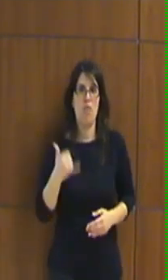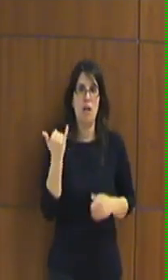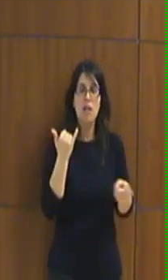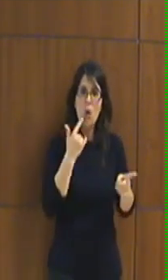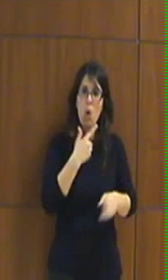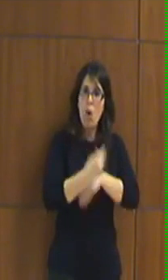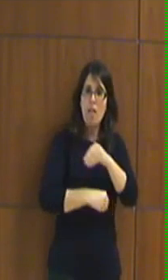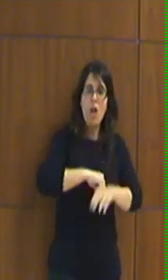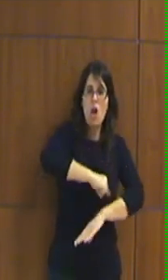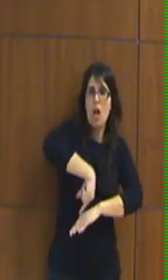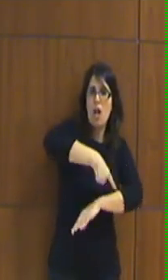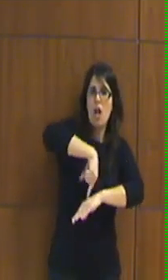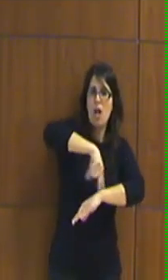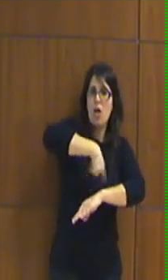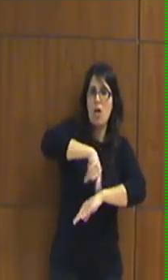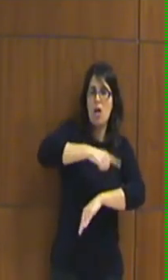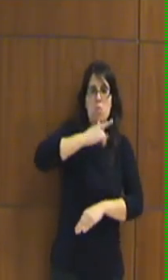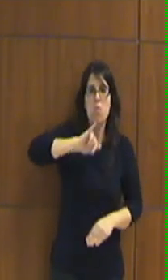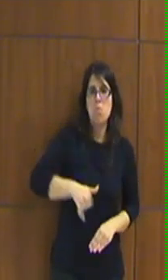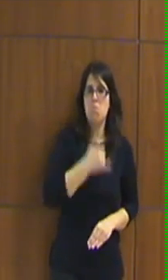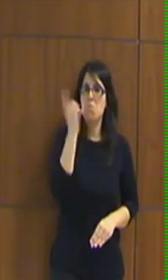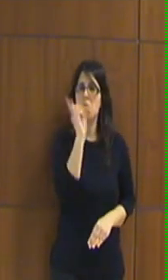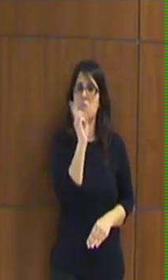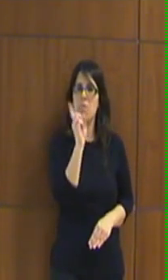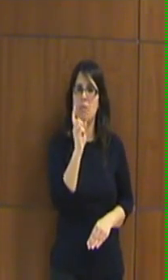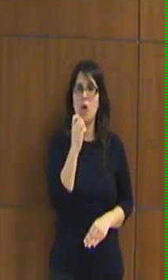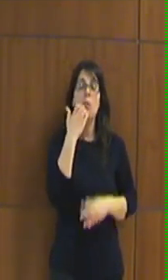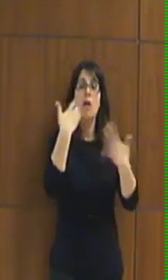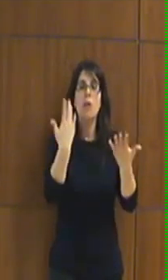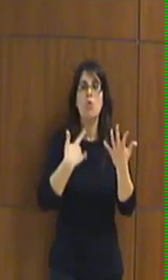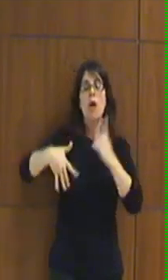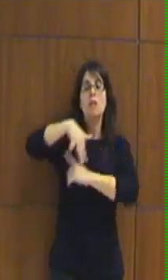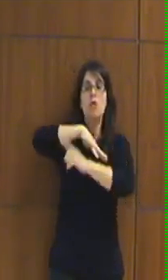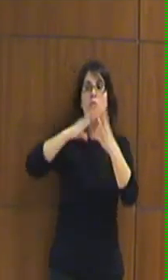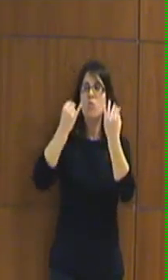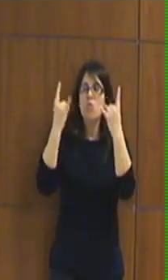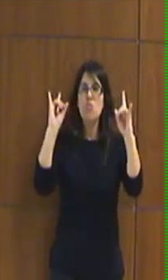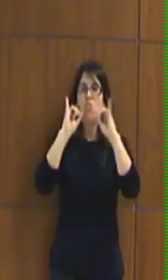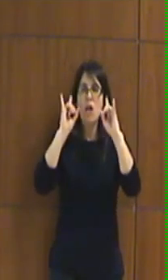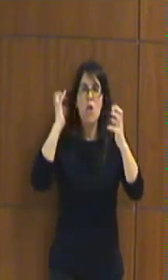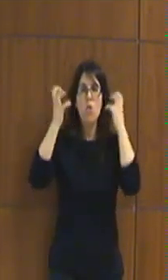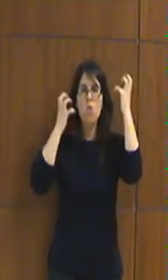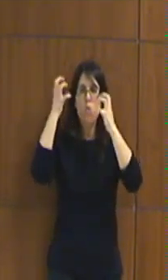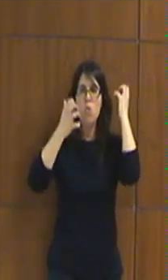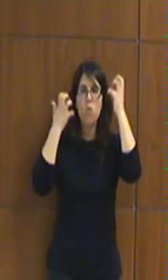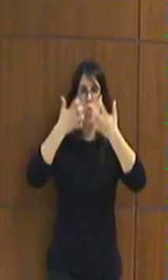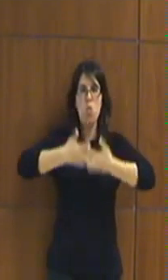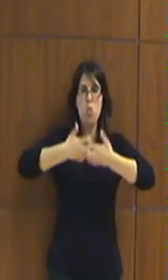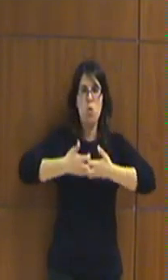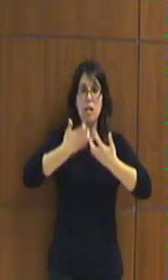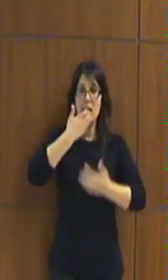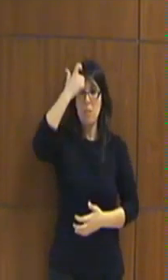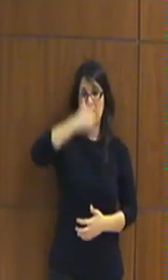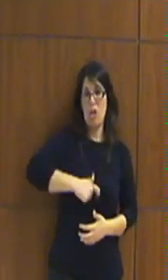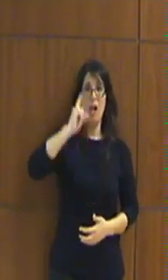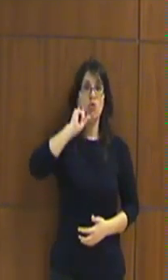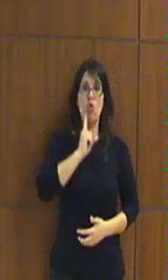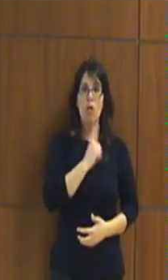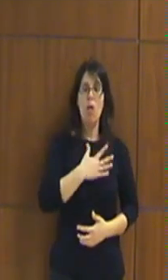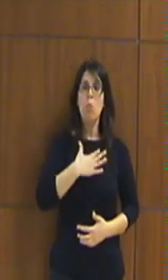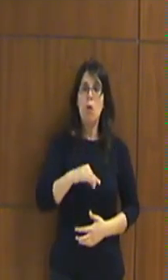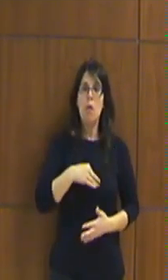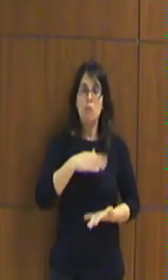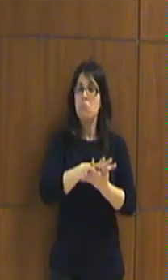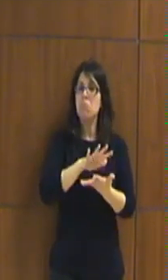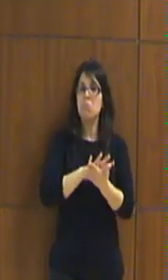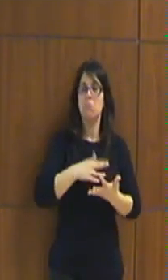horas sin fatiga, ¿no? O, por ejemplo, en un entorno muy ruidoso de una industria, como una persona sorda puede rendir mucho más